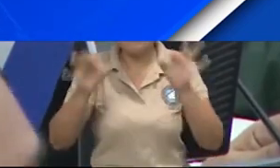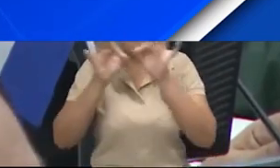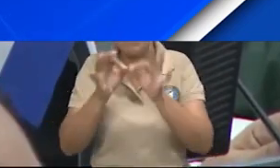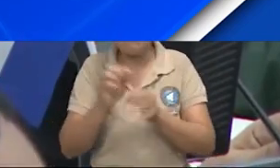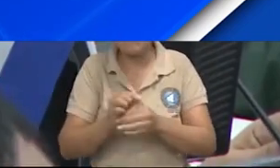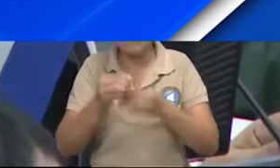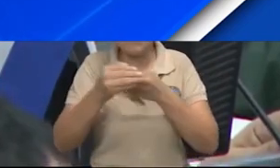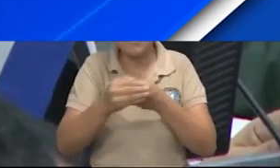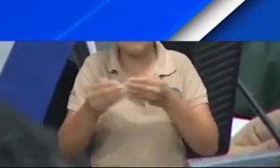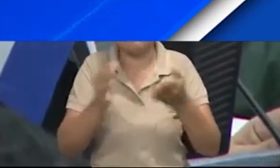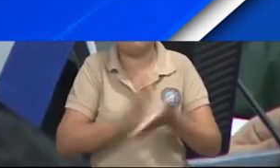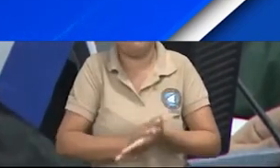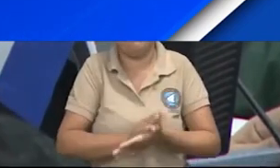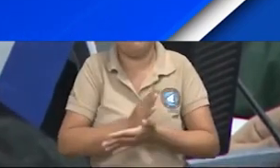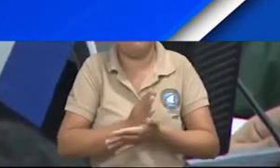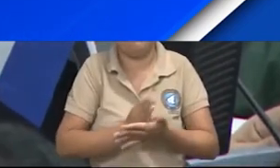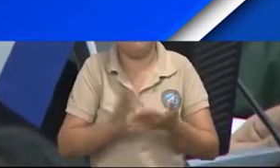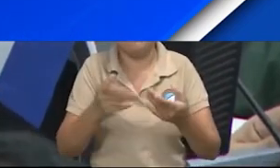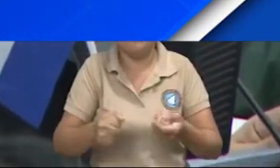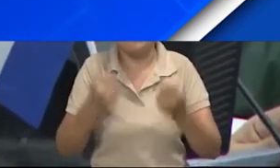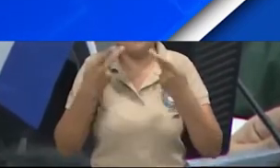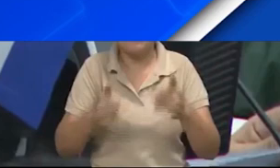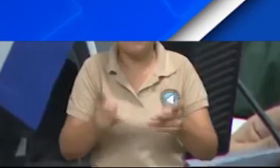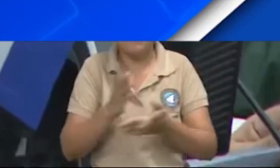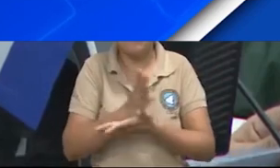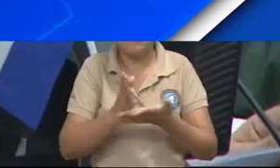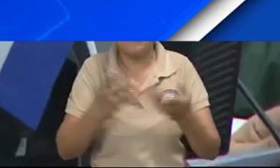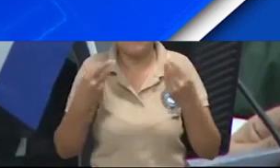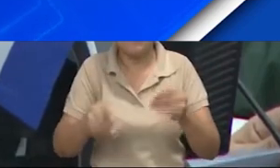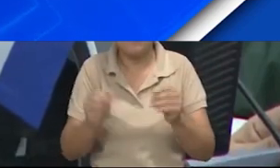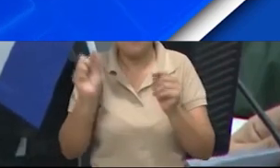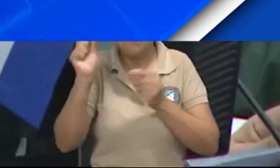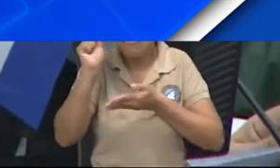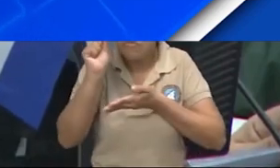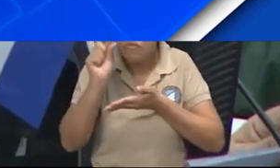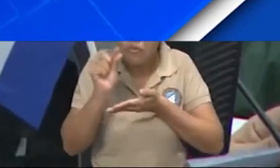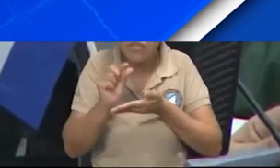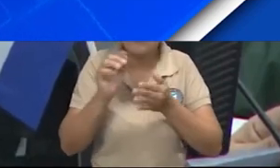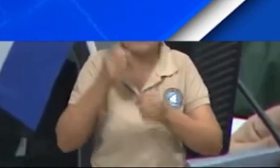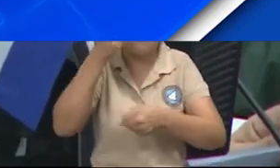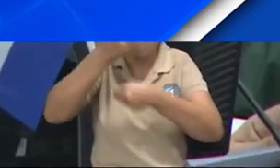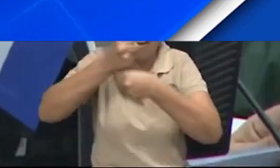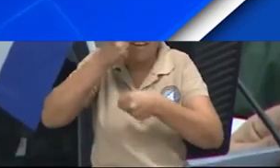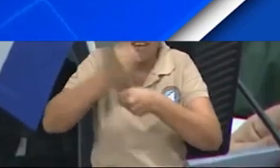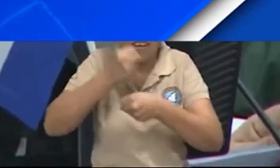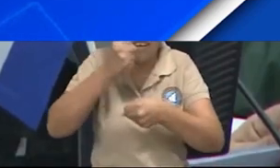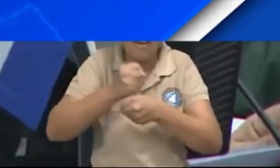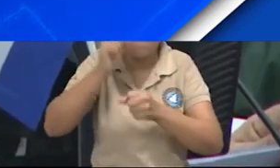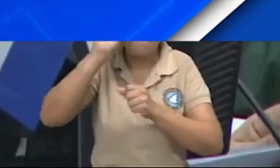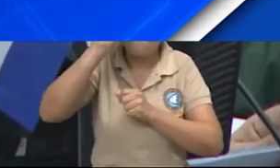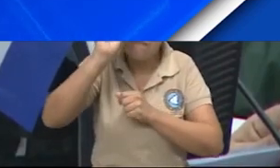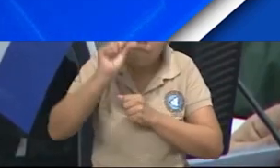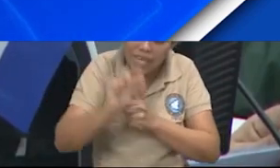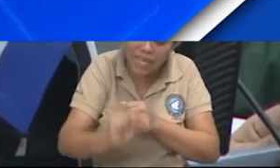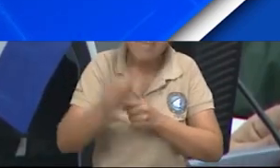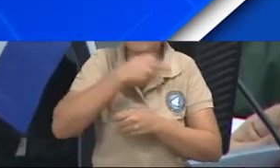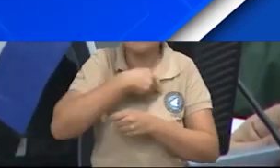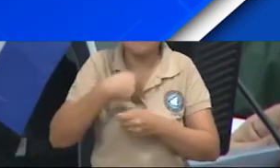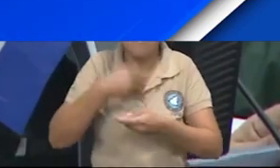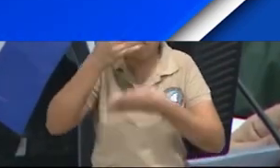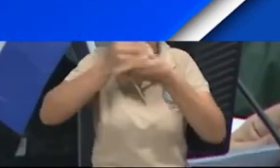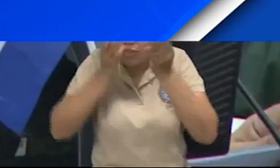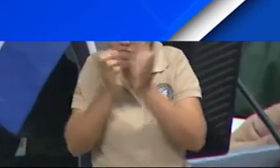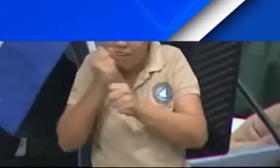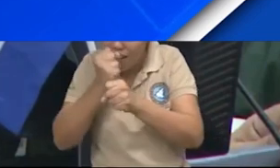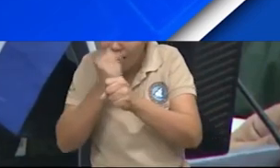para el sector de trabajadores por cuenta propia en Nicaragua, emprendedores, innovadores, vendedores, pequeños productores,